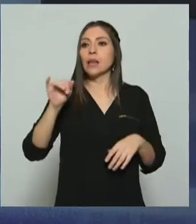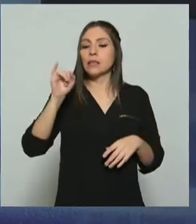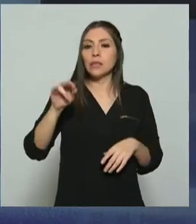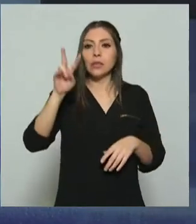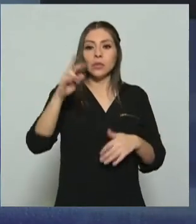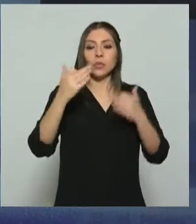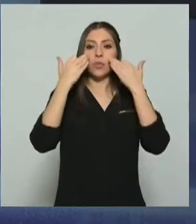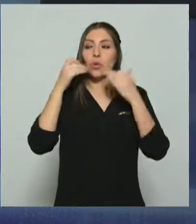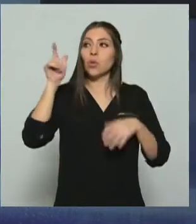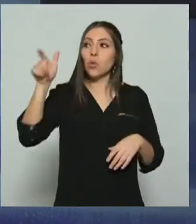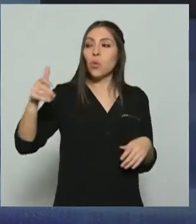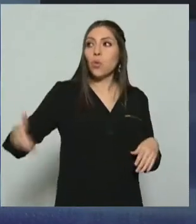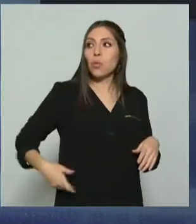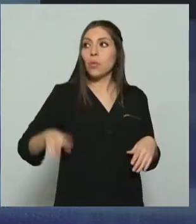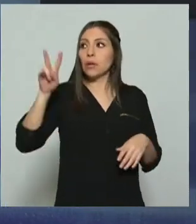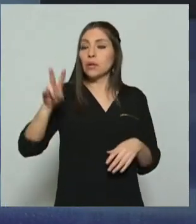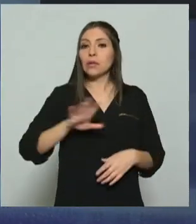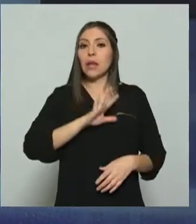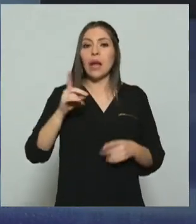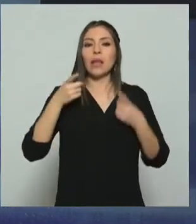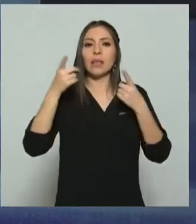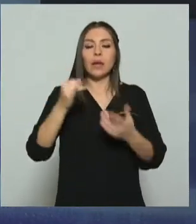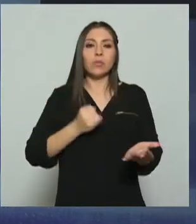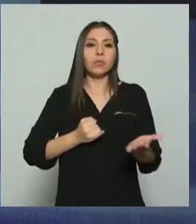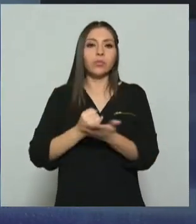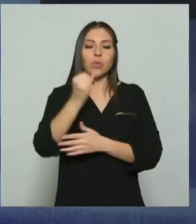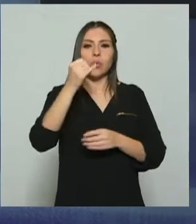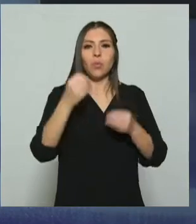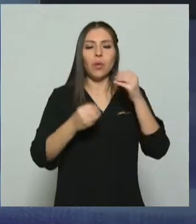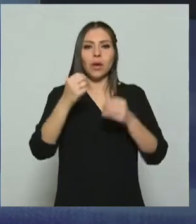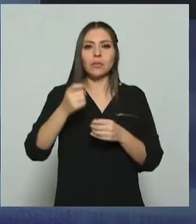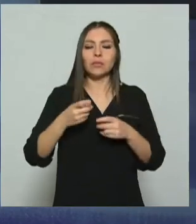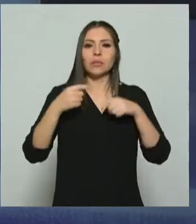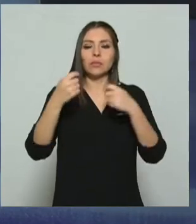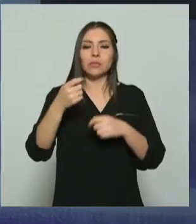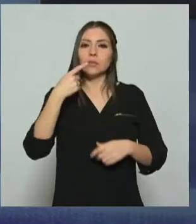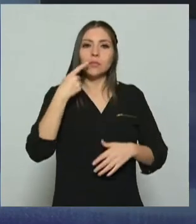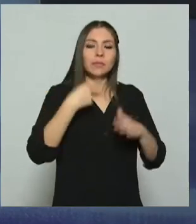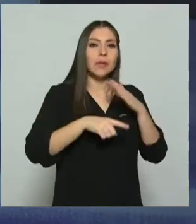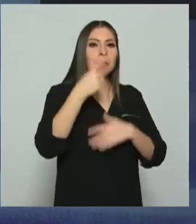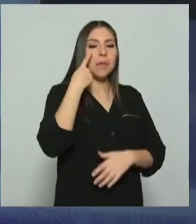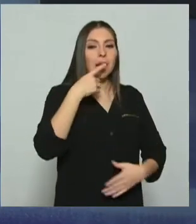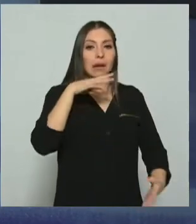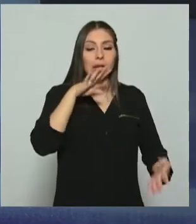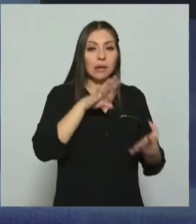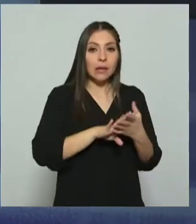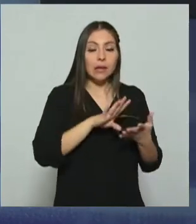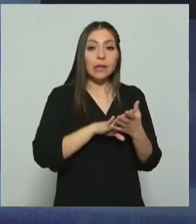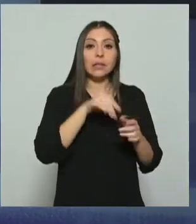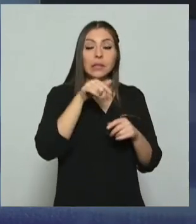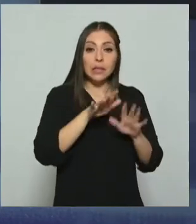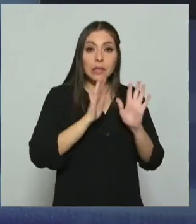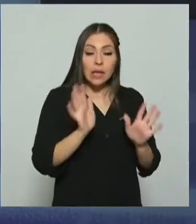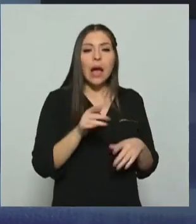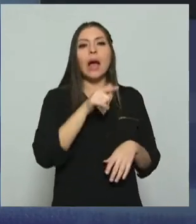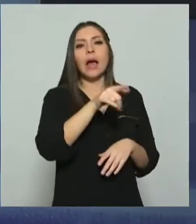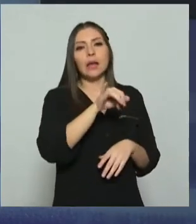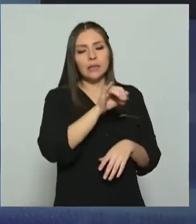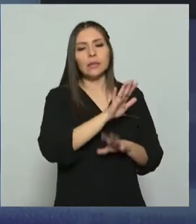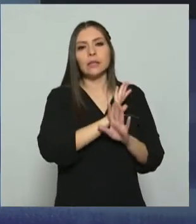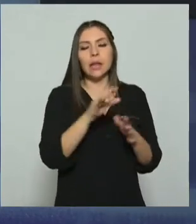sean agresores sexuales, claro. Entonces sí ingresar un registro que tenga esa posibilidad, como lo del banco